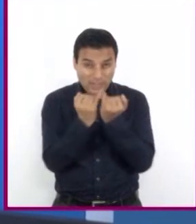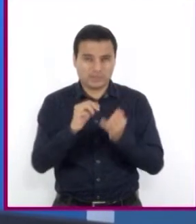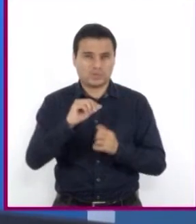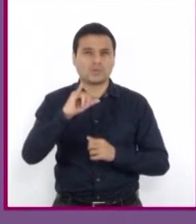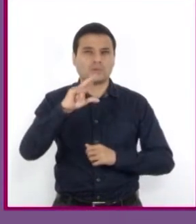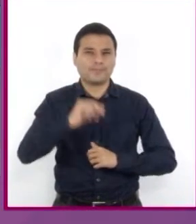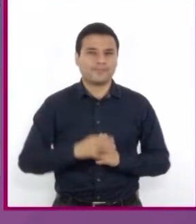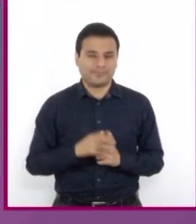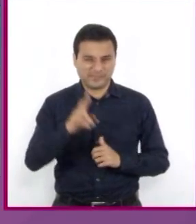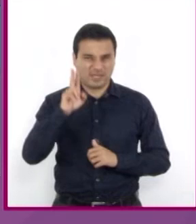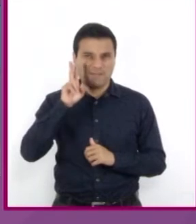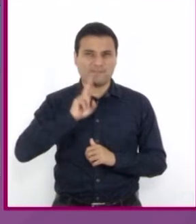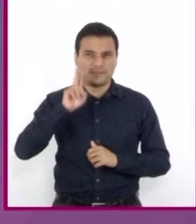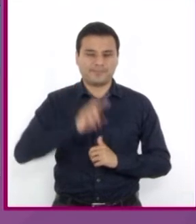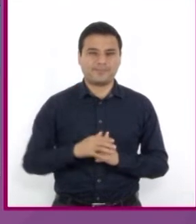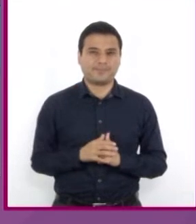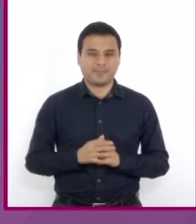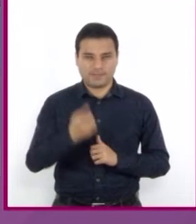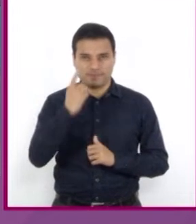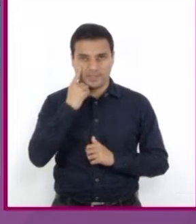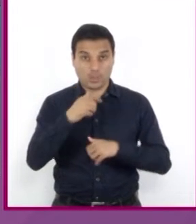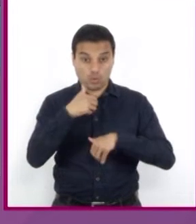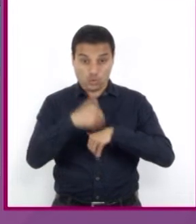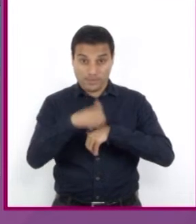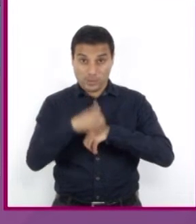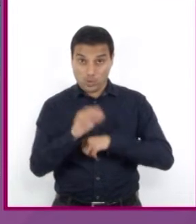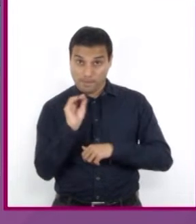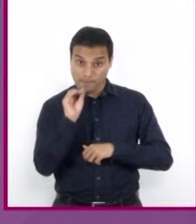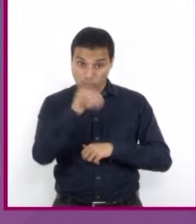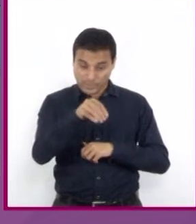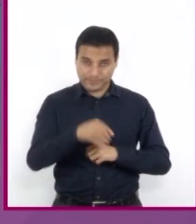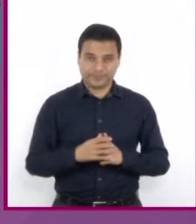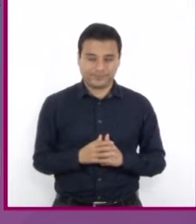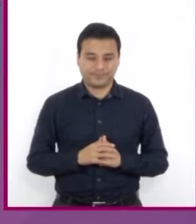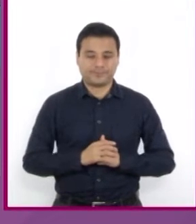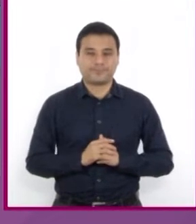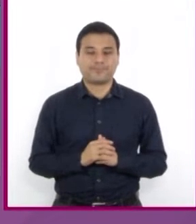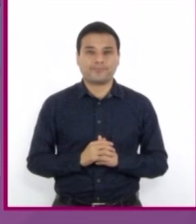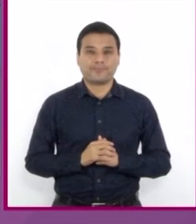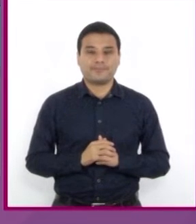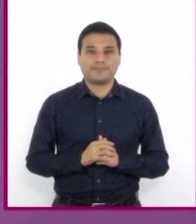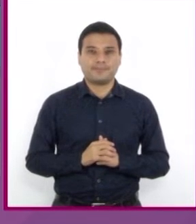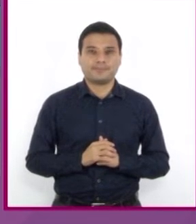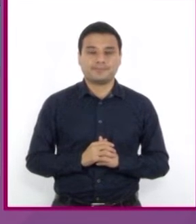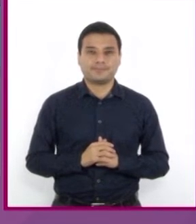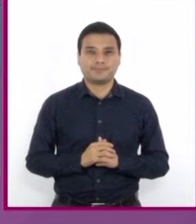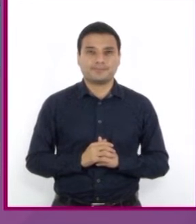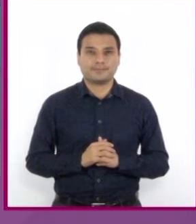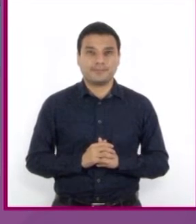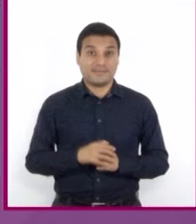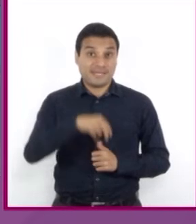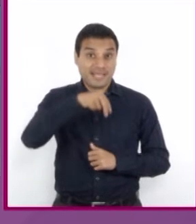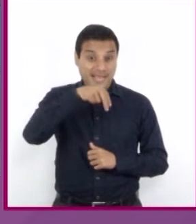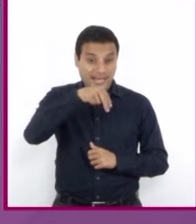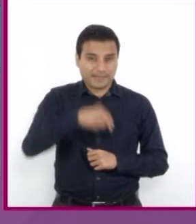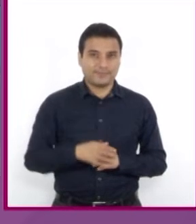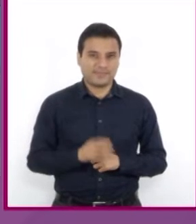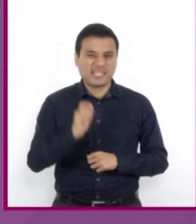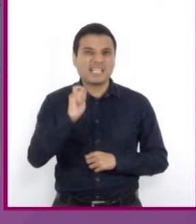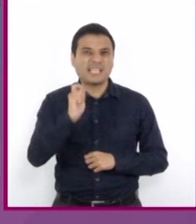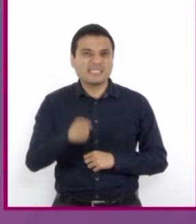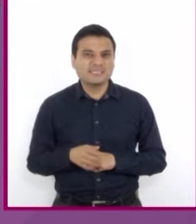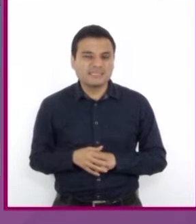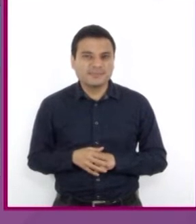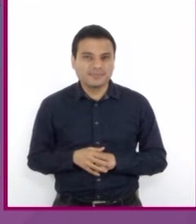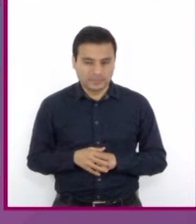dada. Al sustituir los valores numéricos en las expresiones algebraicas, tenemos que n corresponde al término